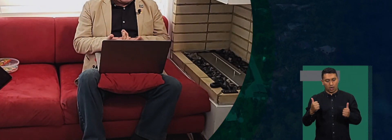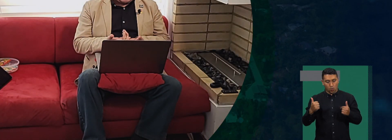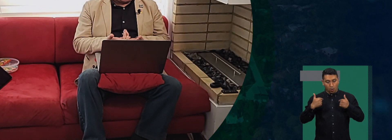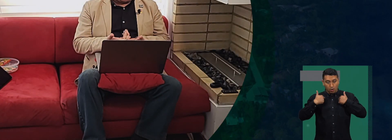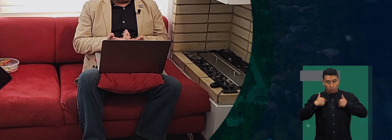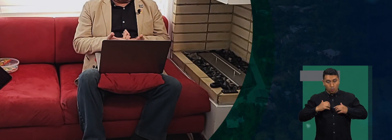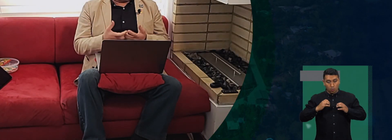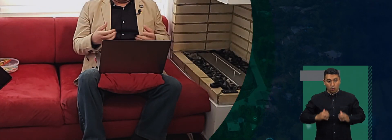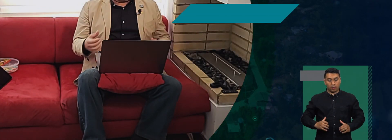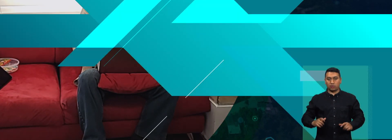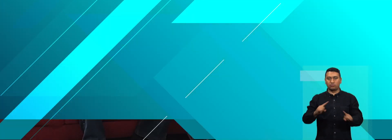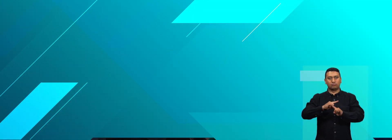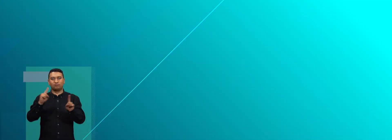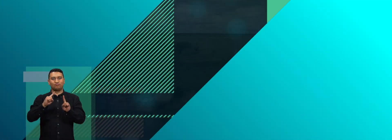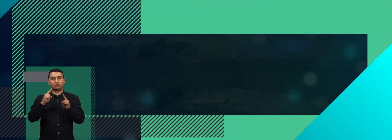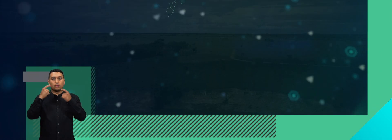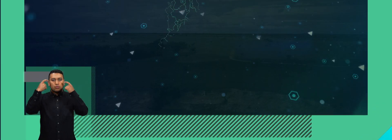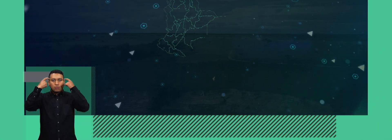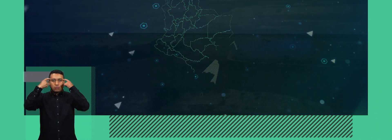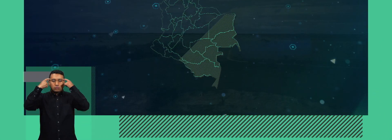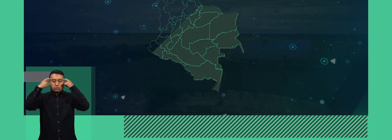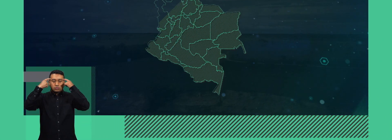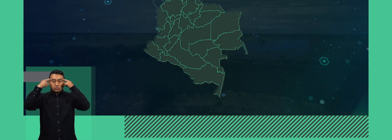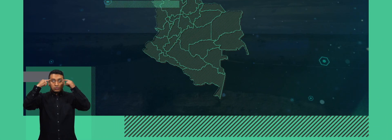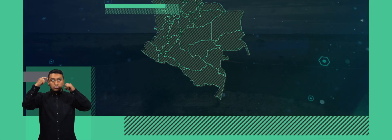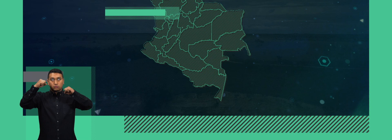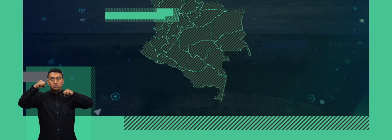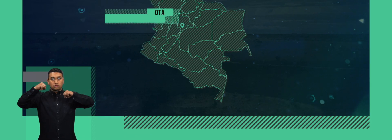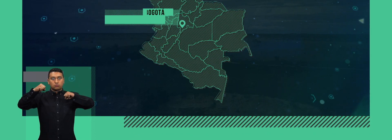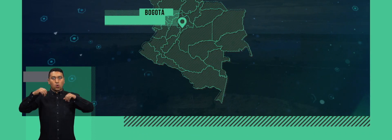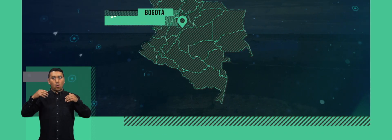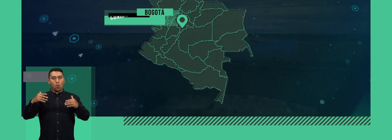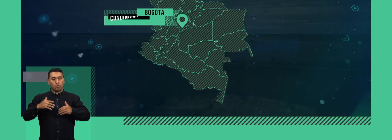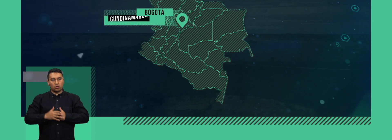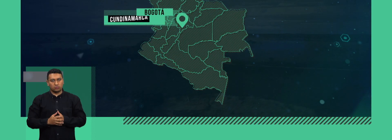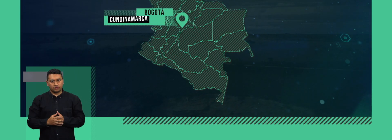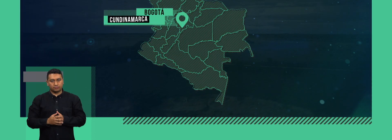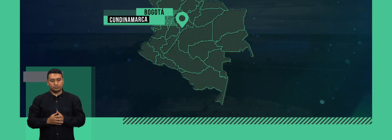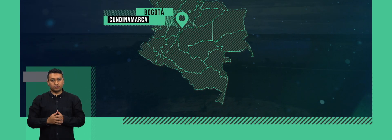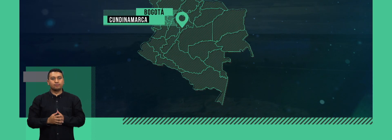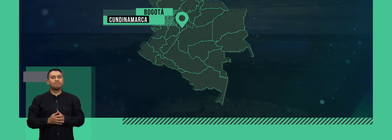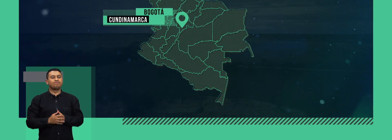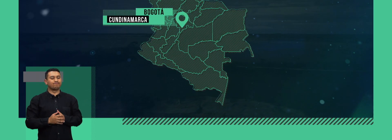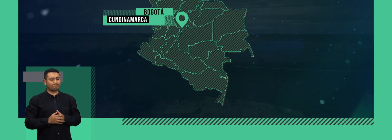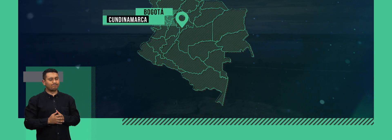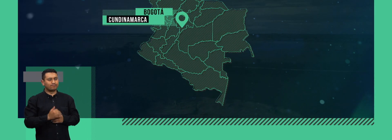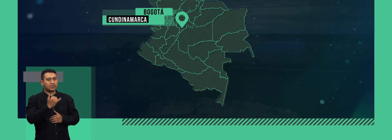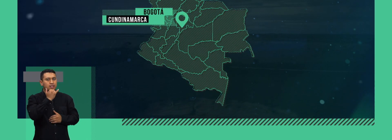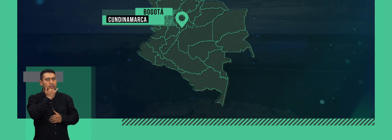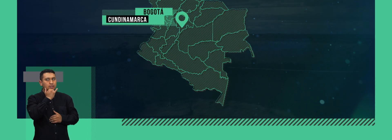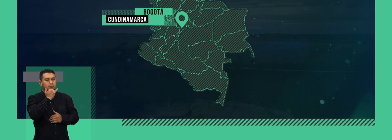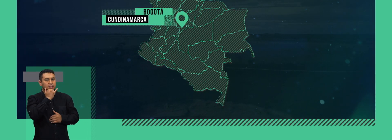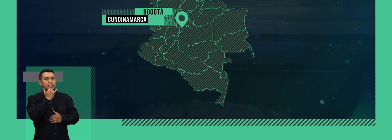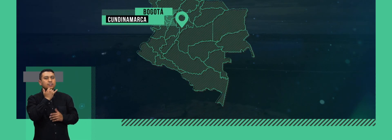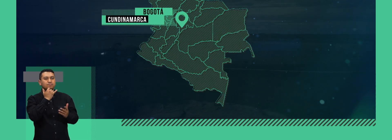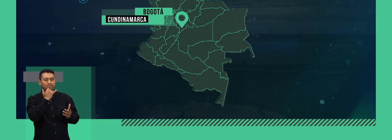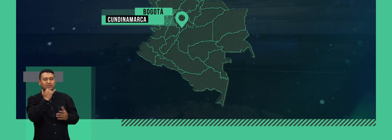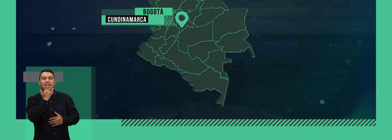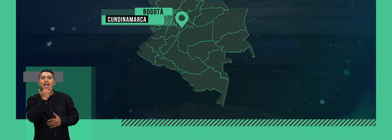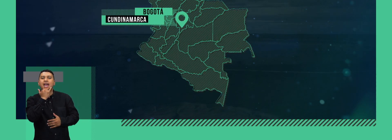salud mental de los colombianos? Yo creo que hay un error fundamental, que nosotros no